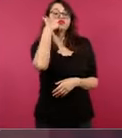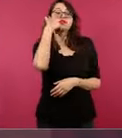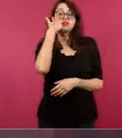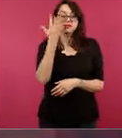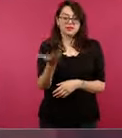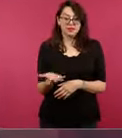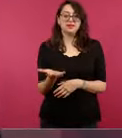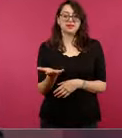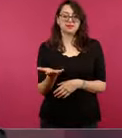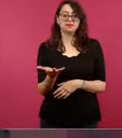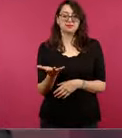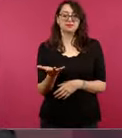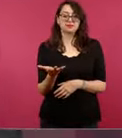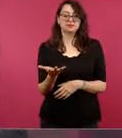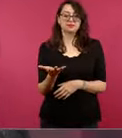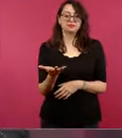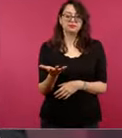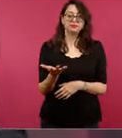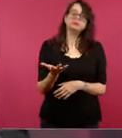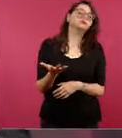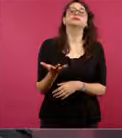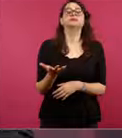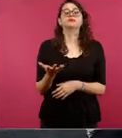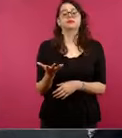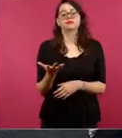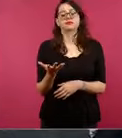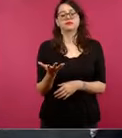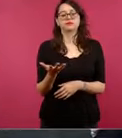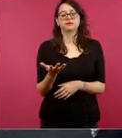en la elección siguiente